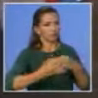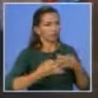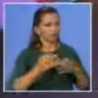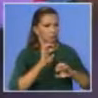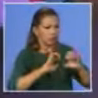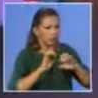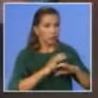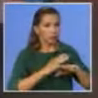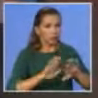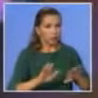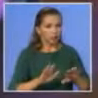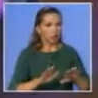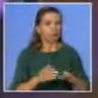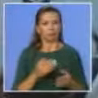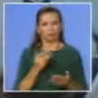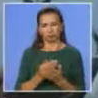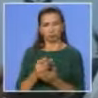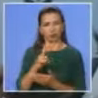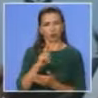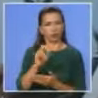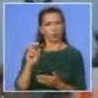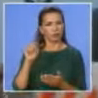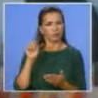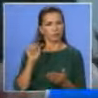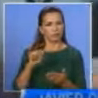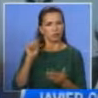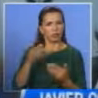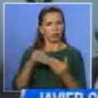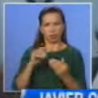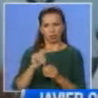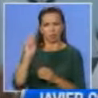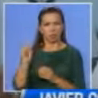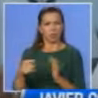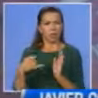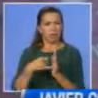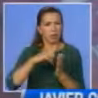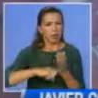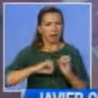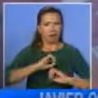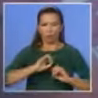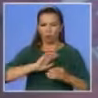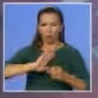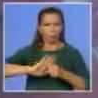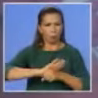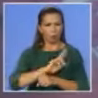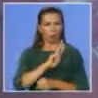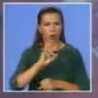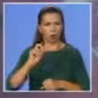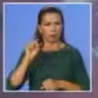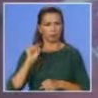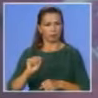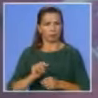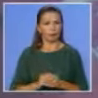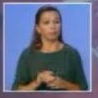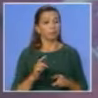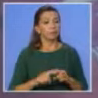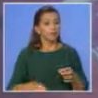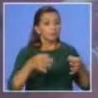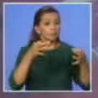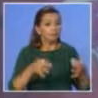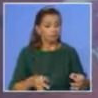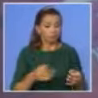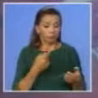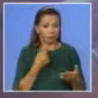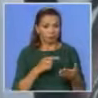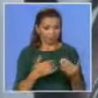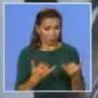esos $200,000 que se prometió. En efectivo. Sin impuestos. Sin impuestos. ¿Qué es lo que hay que confirmar? Que las mismas pistolas